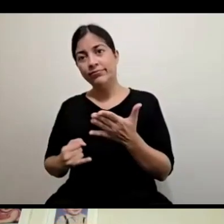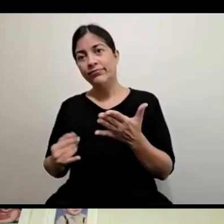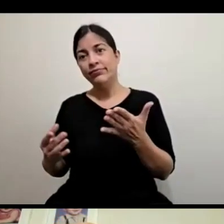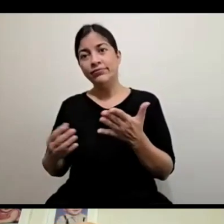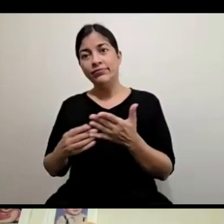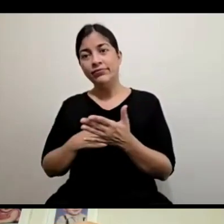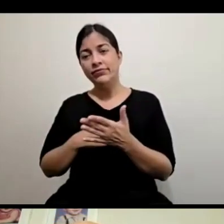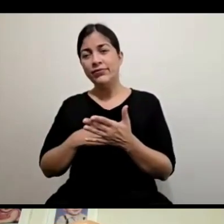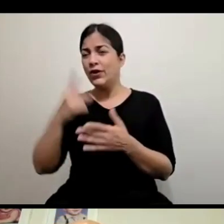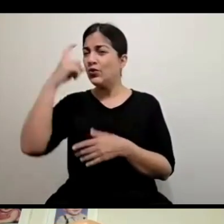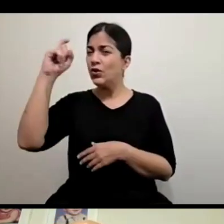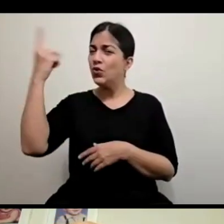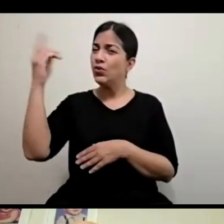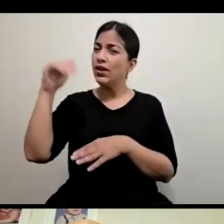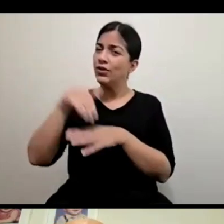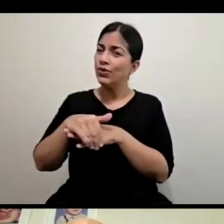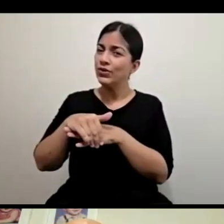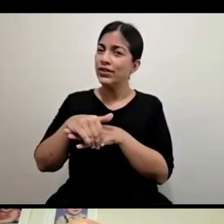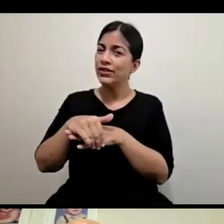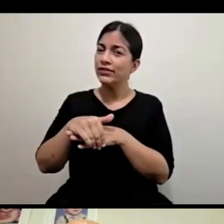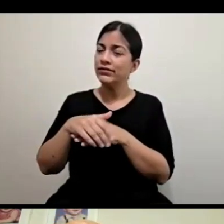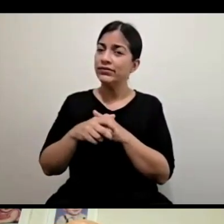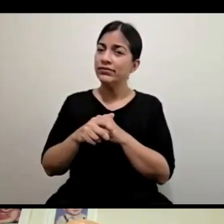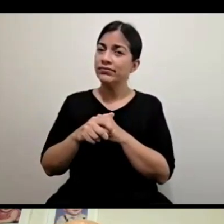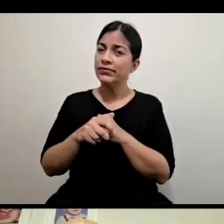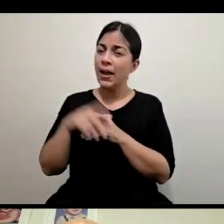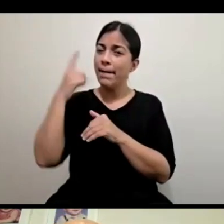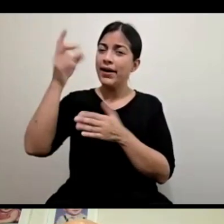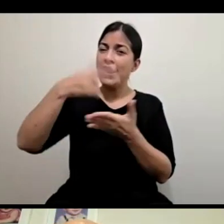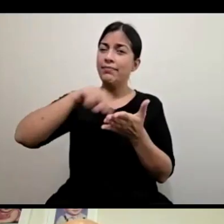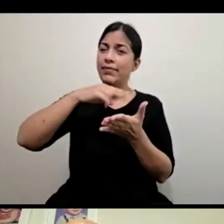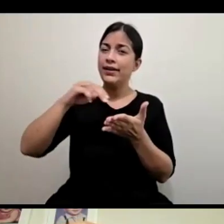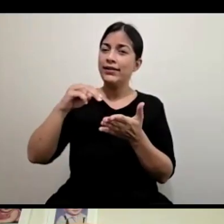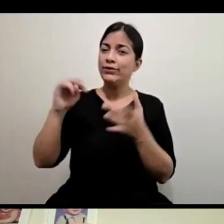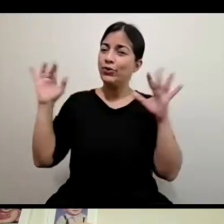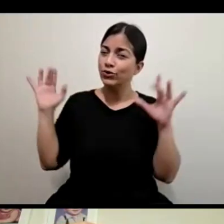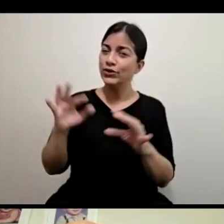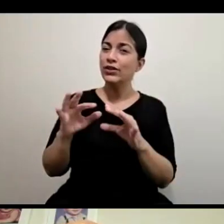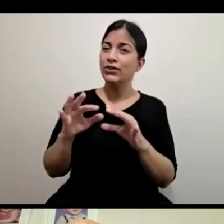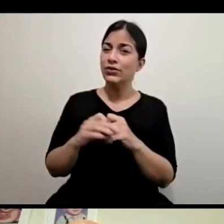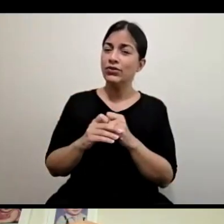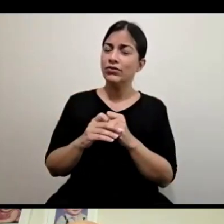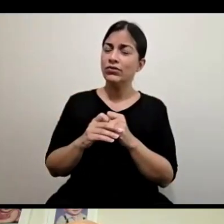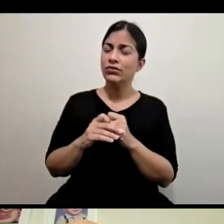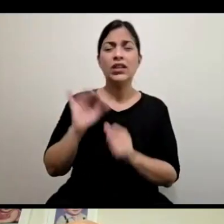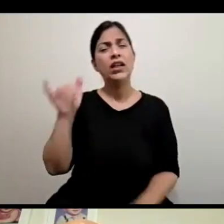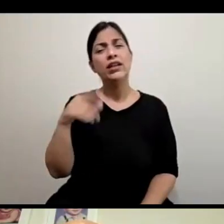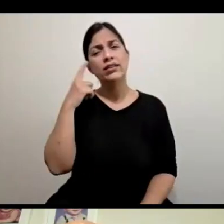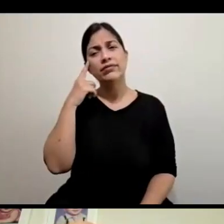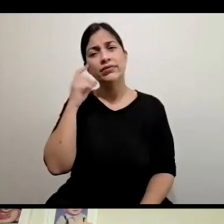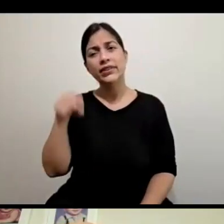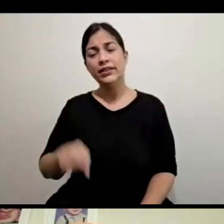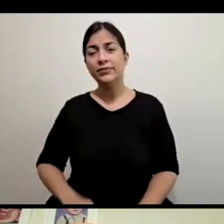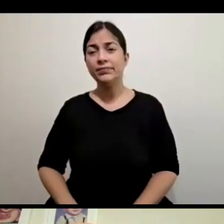Sueño una noche de verano. Ajá. Para Ballet Concierto. ¿Para Ballet Concierto fue? Sí, para Ballet Concierto.